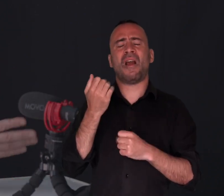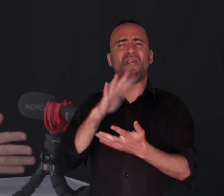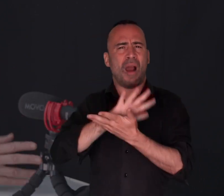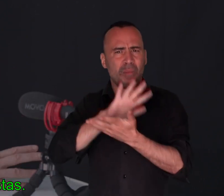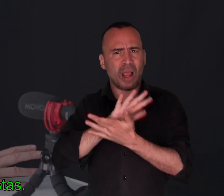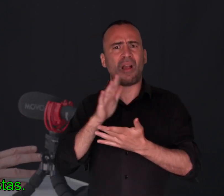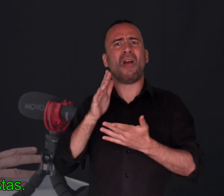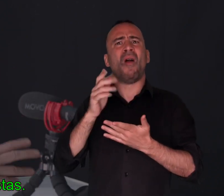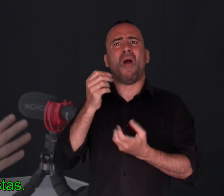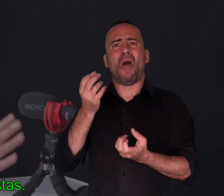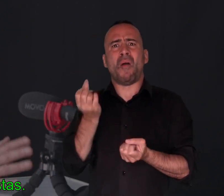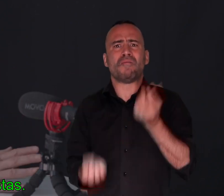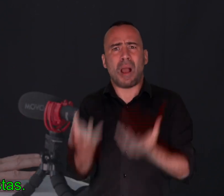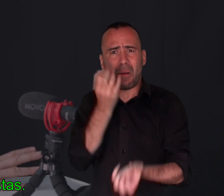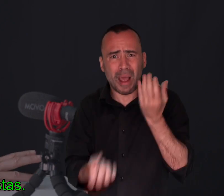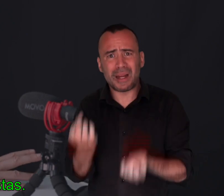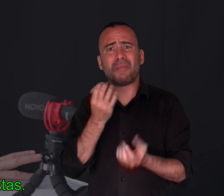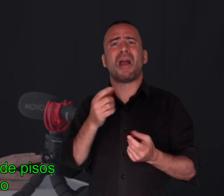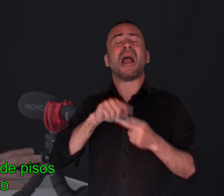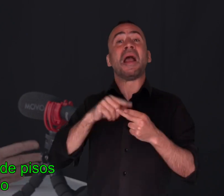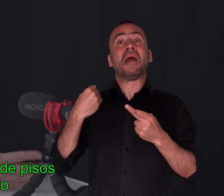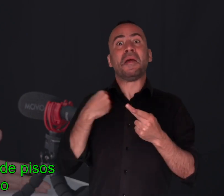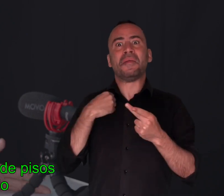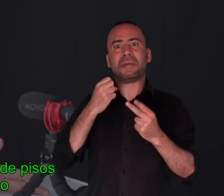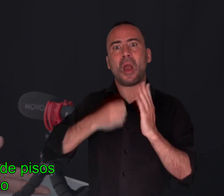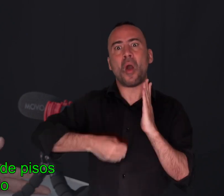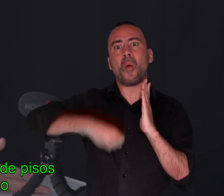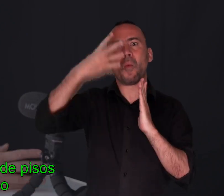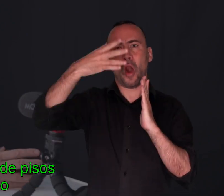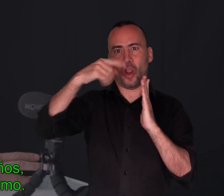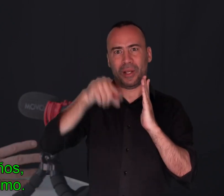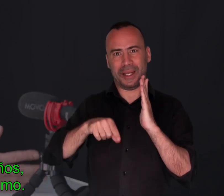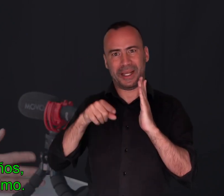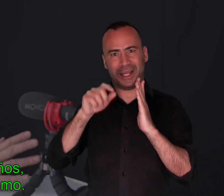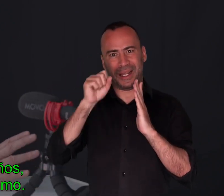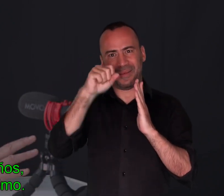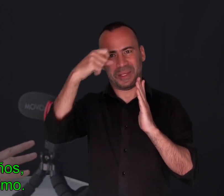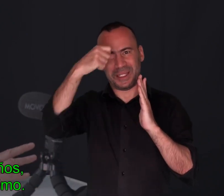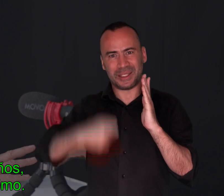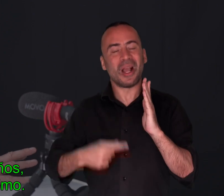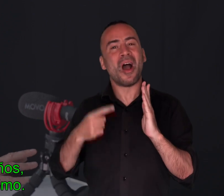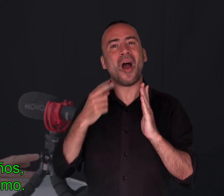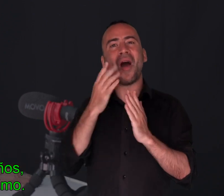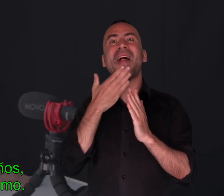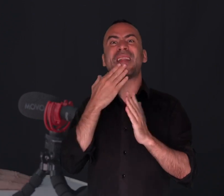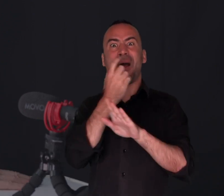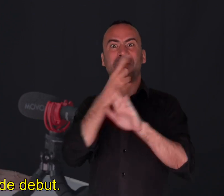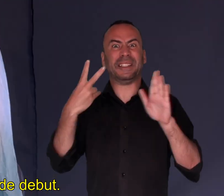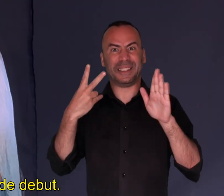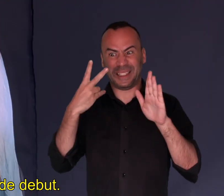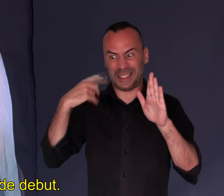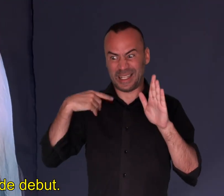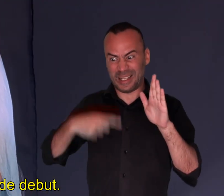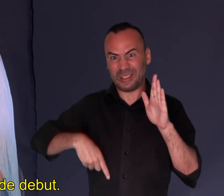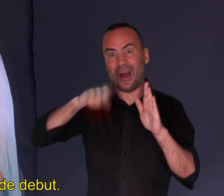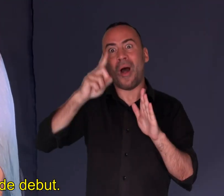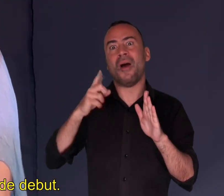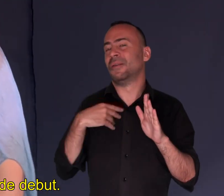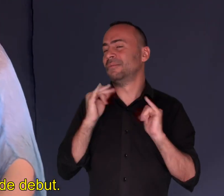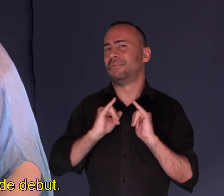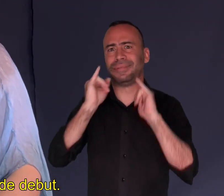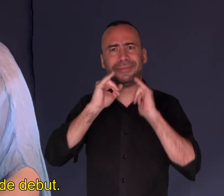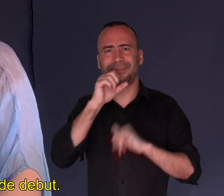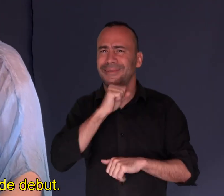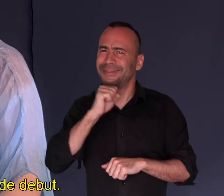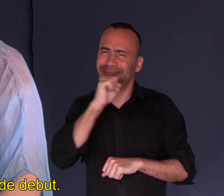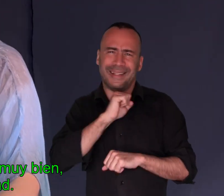bailadores malabaristas en un bloque de pisos viviendo con 27 años divertidísimo qué maravilla